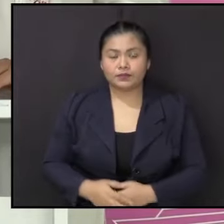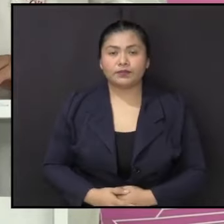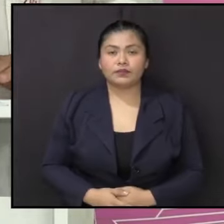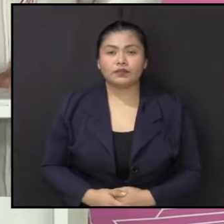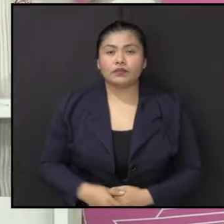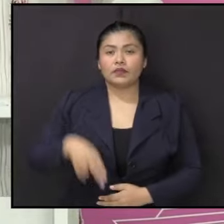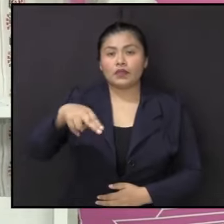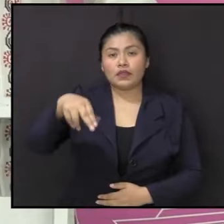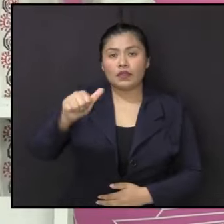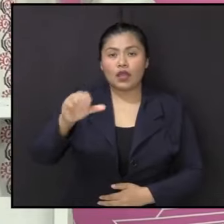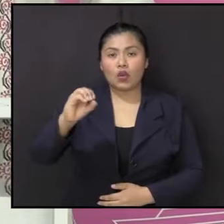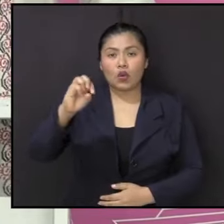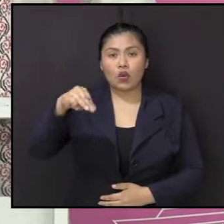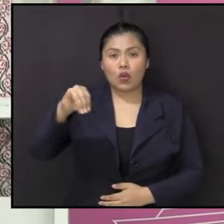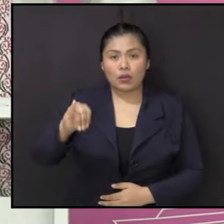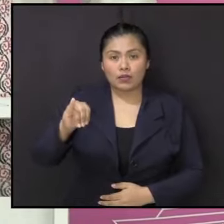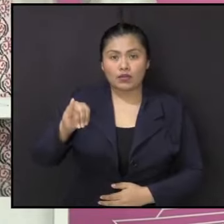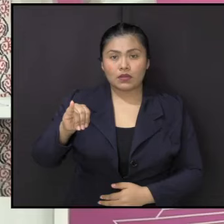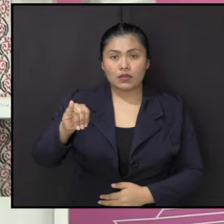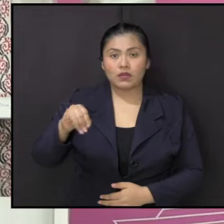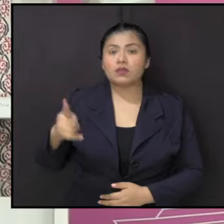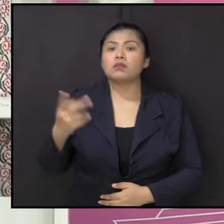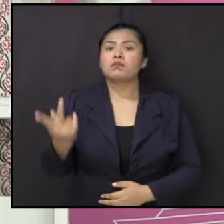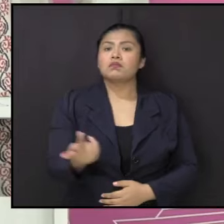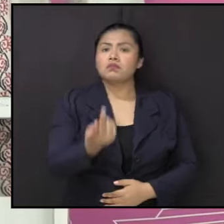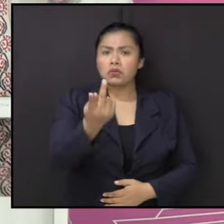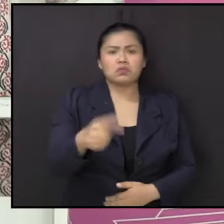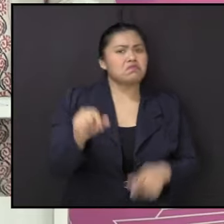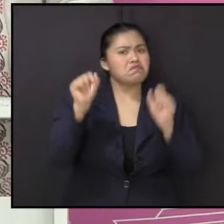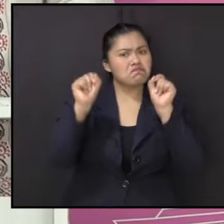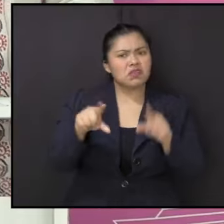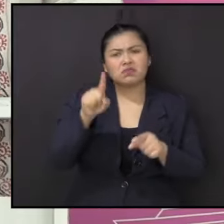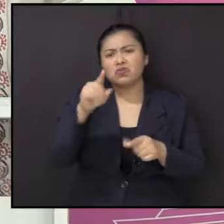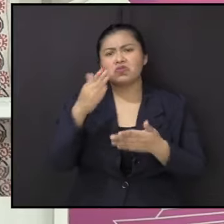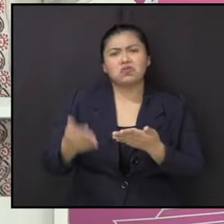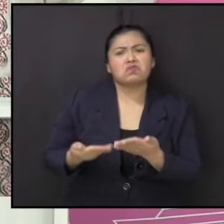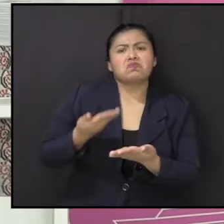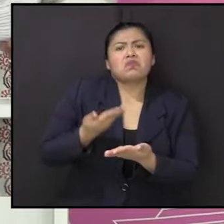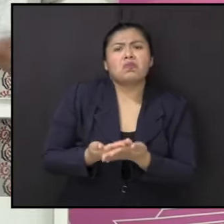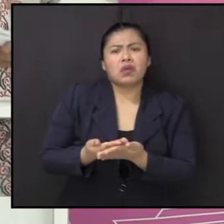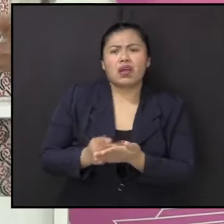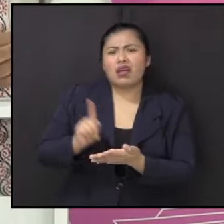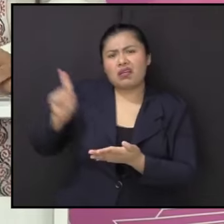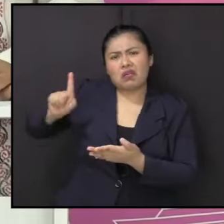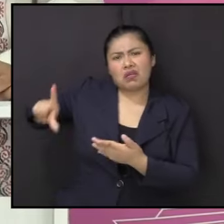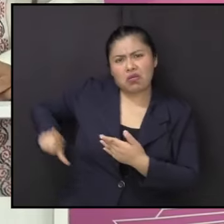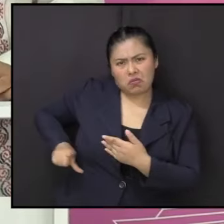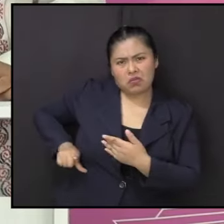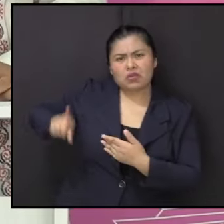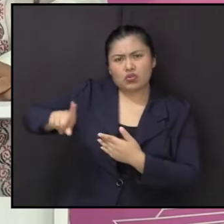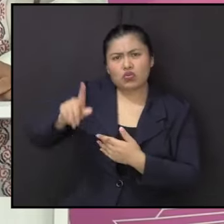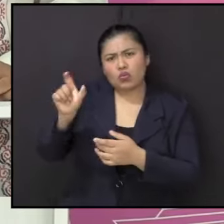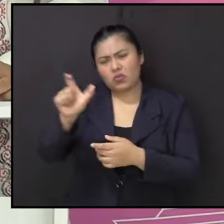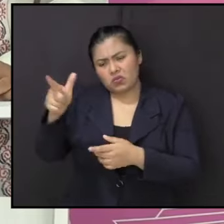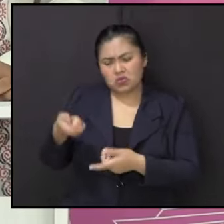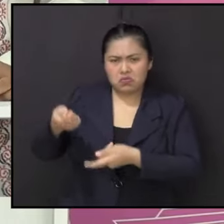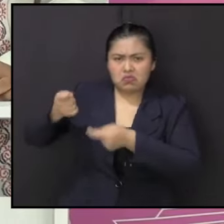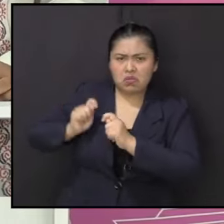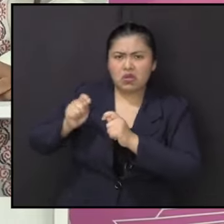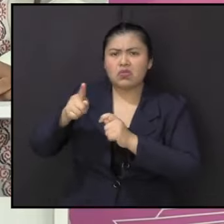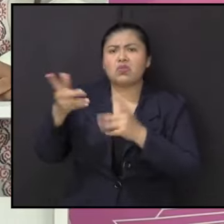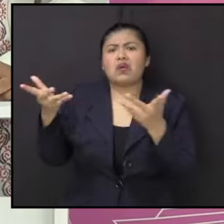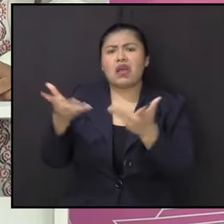Naomi Edith Gómez Santos, y la pregunta es la misma. ¿Qué propondrían desde la legislatura para impulsar el desarrollo social y sustentable